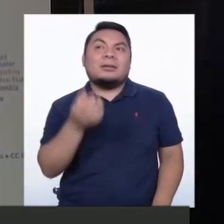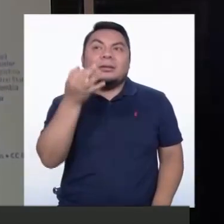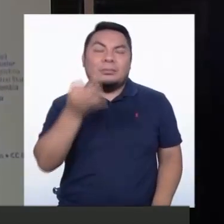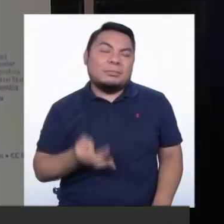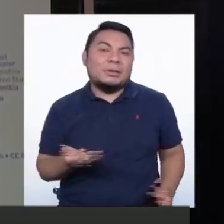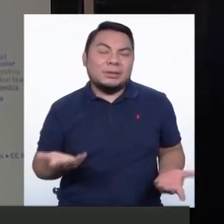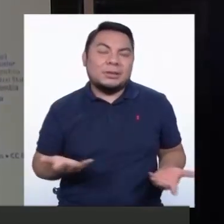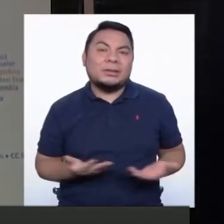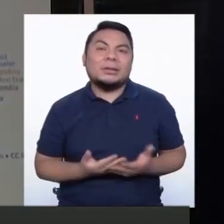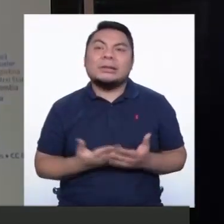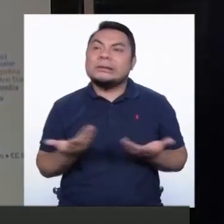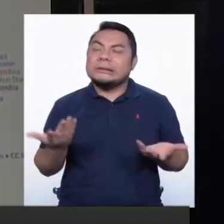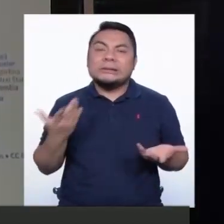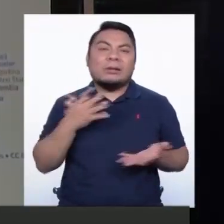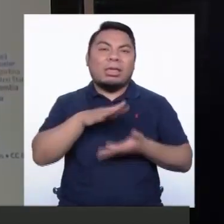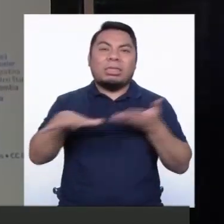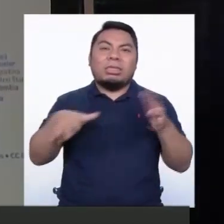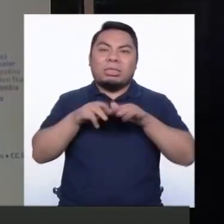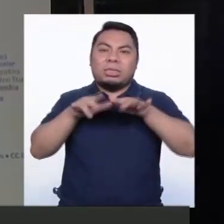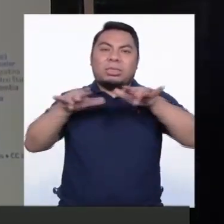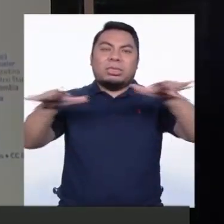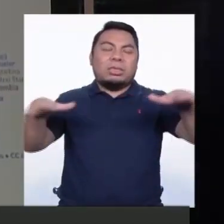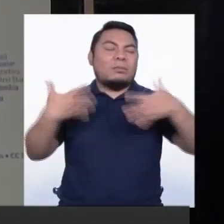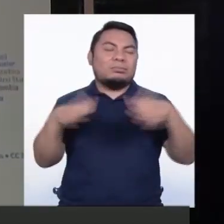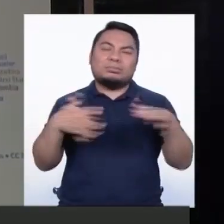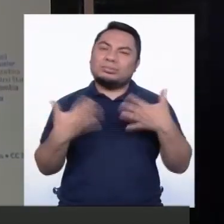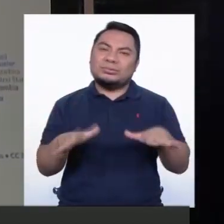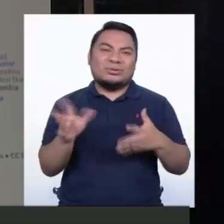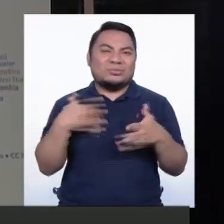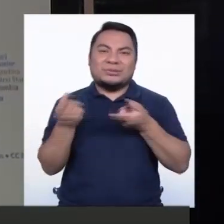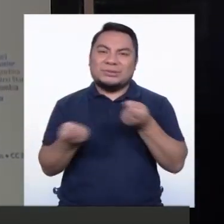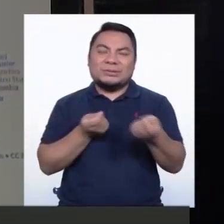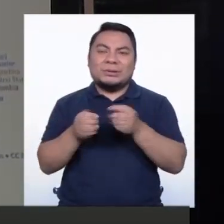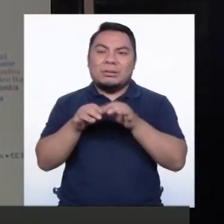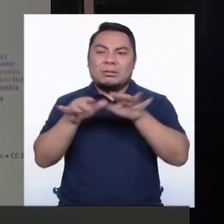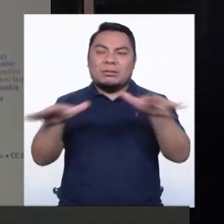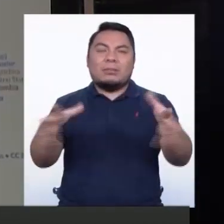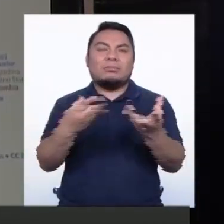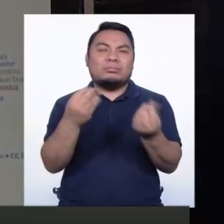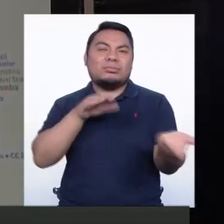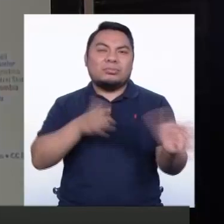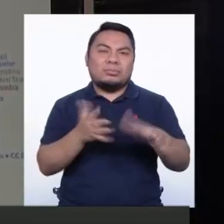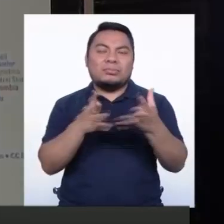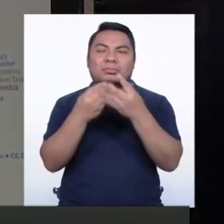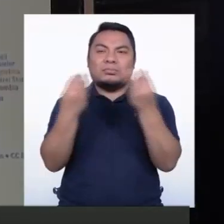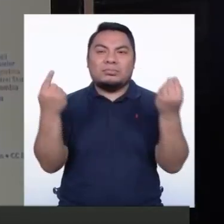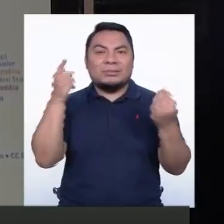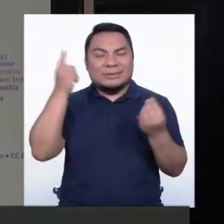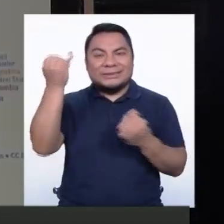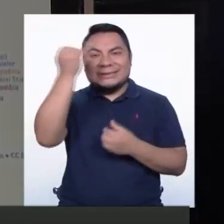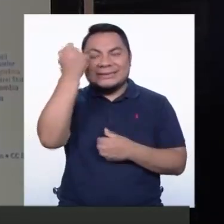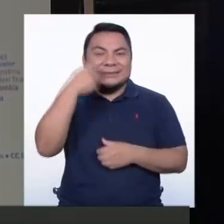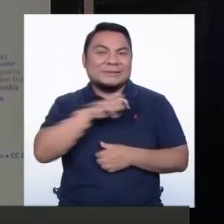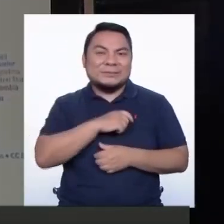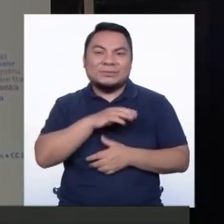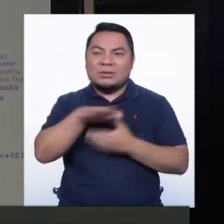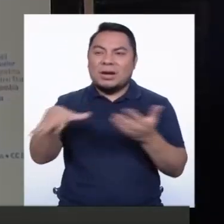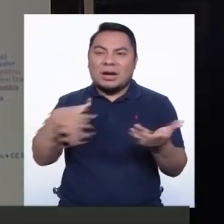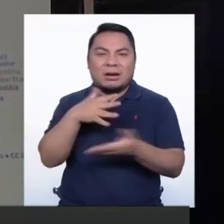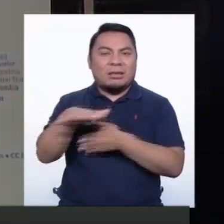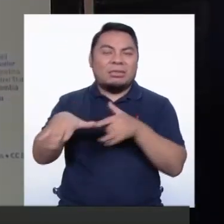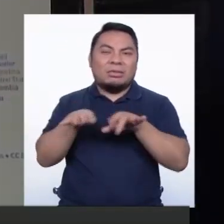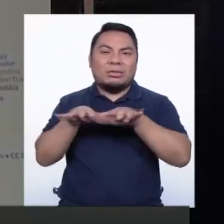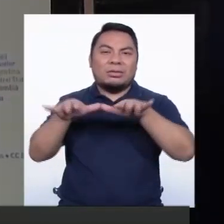realmente perdieron el control y el crecimiento de las personas fallecidas fue muy drástico.